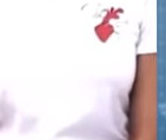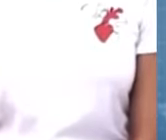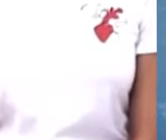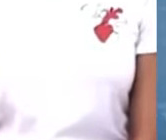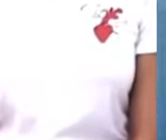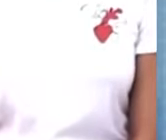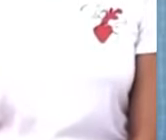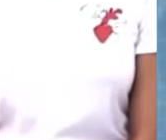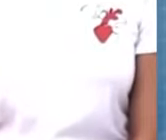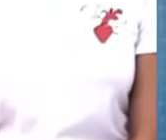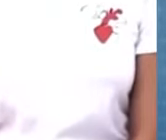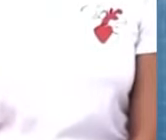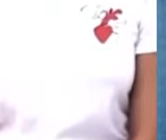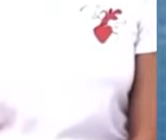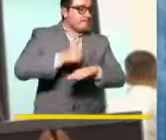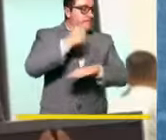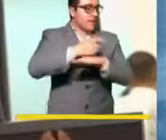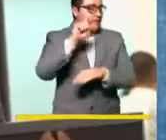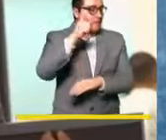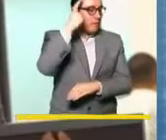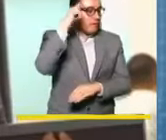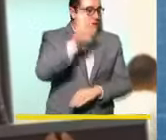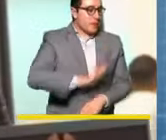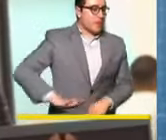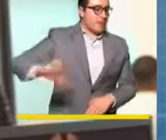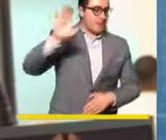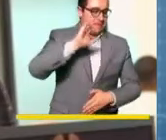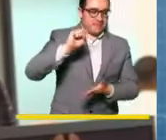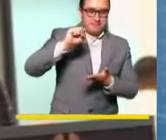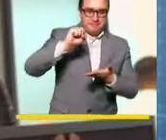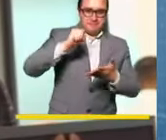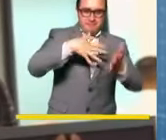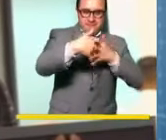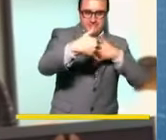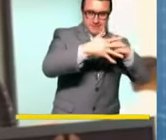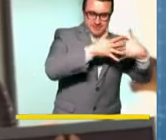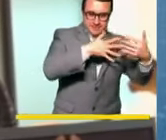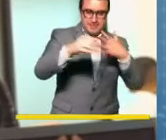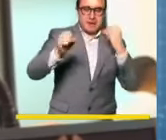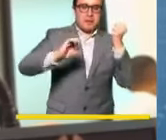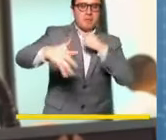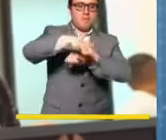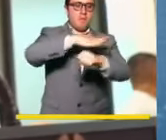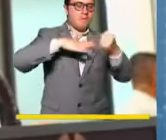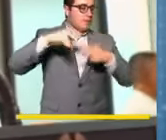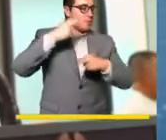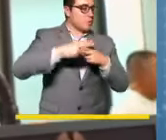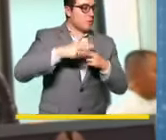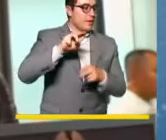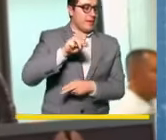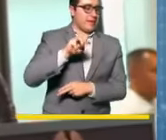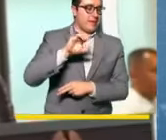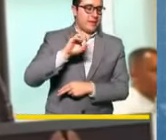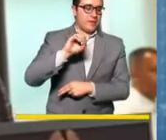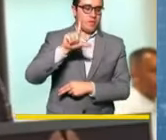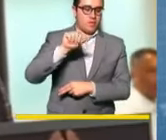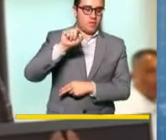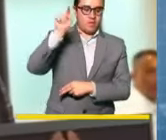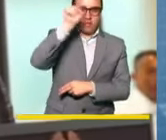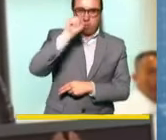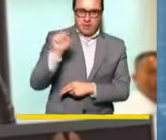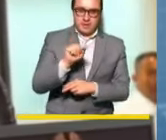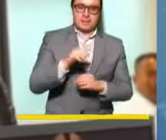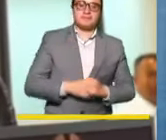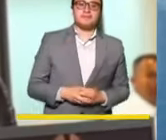negativa buscan una una forma alternativa de llegar a ese propósito último de política pública que tenían